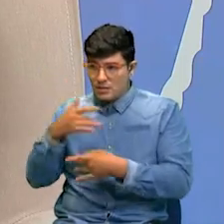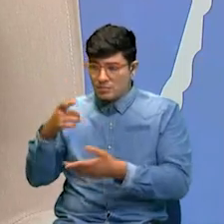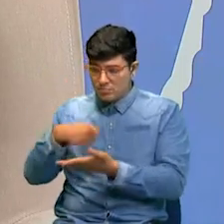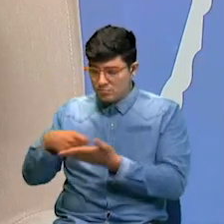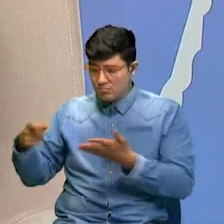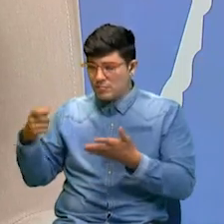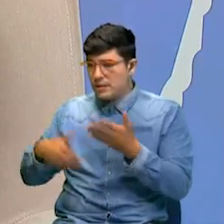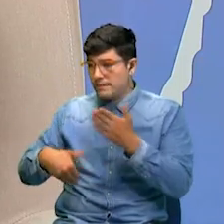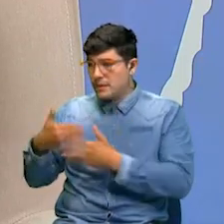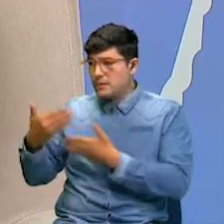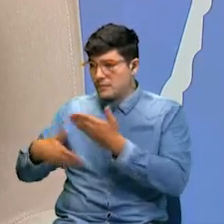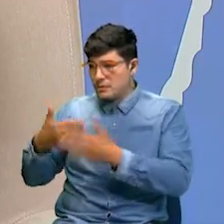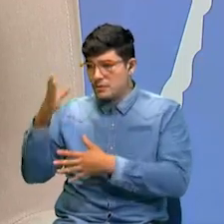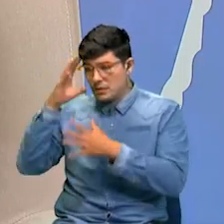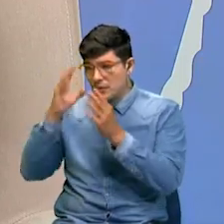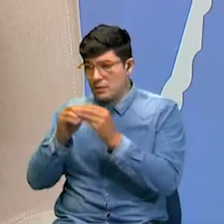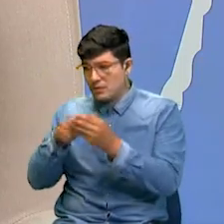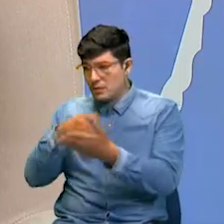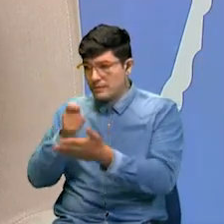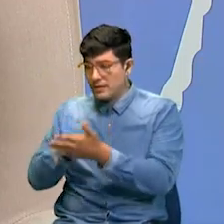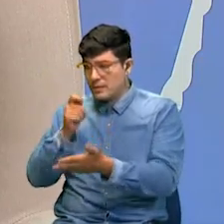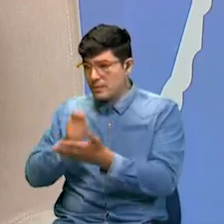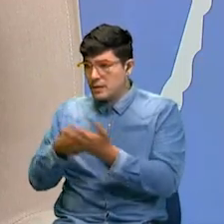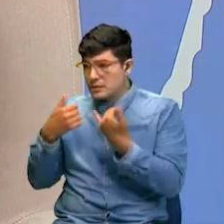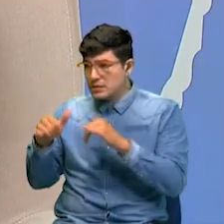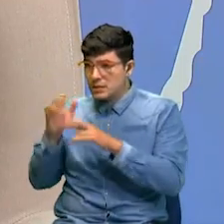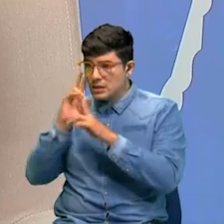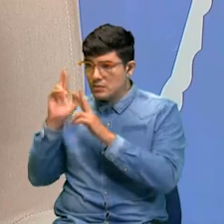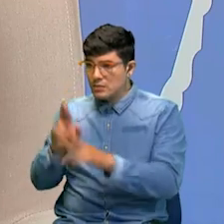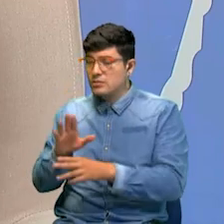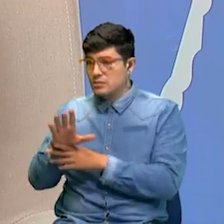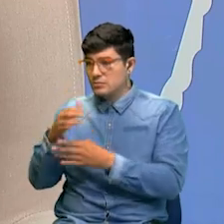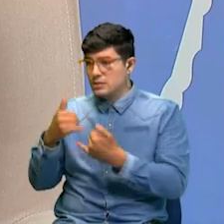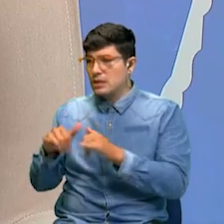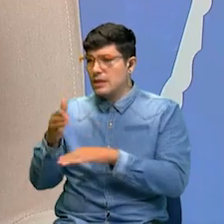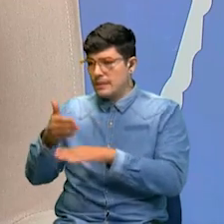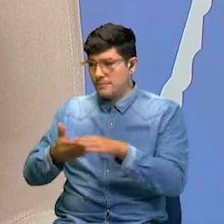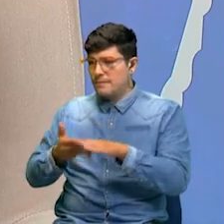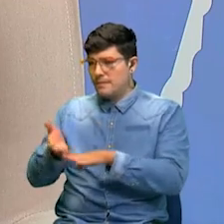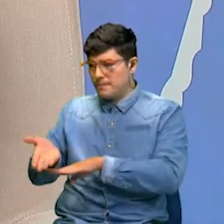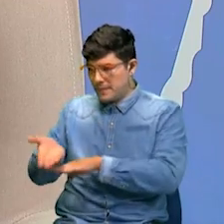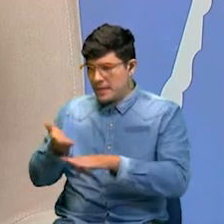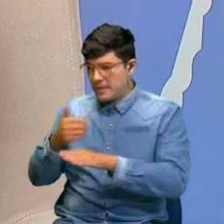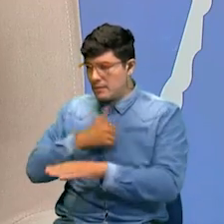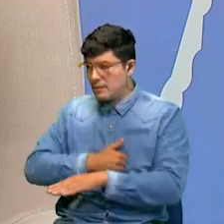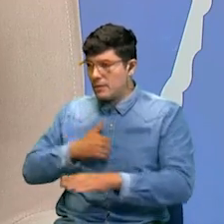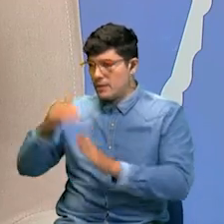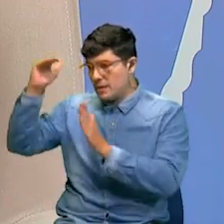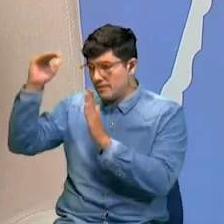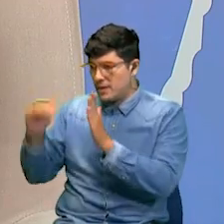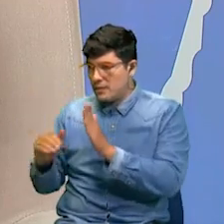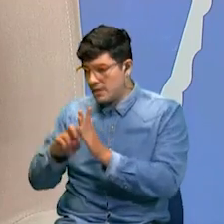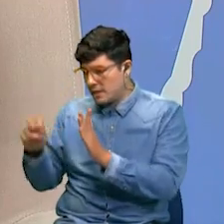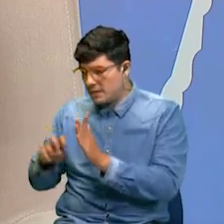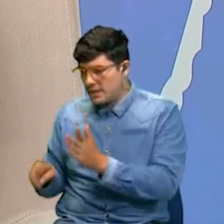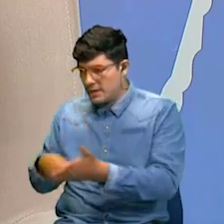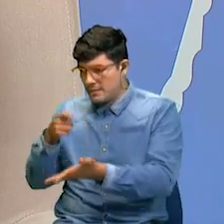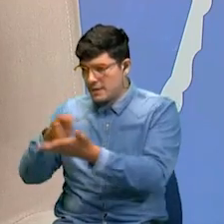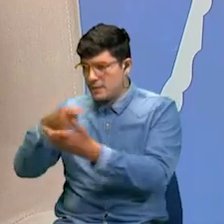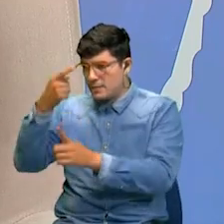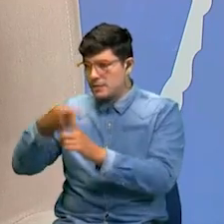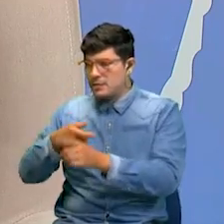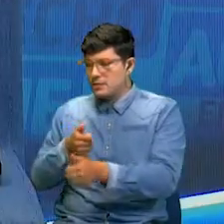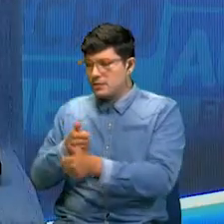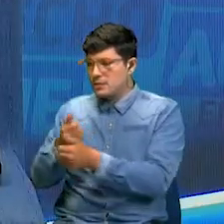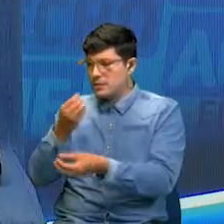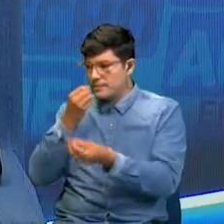voluntariamente, uh-huh. Iniciar el proceso. Si ya está establecida, solicitar una reducción de cuota de alimentos. Muy bien.